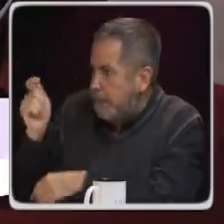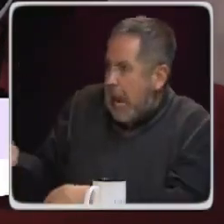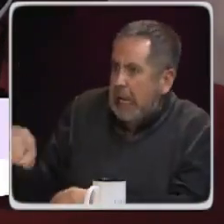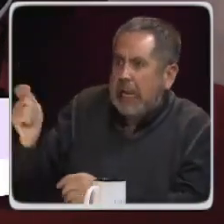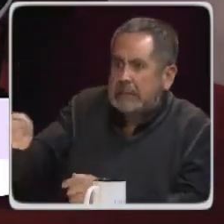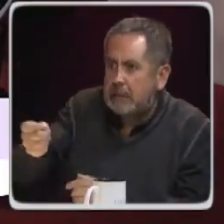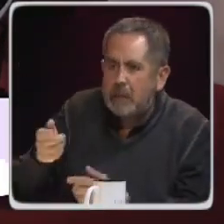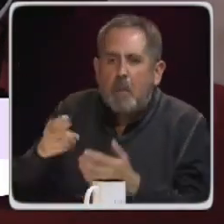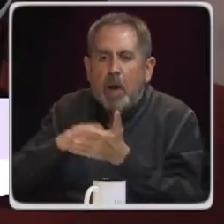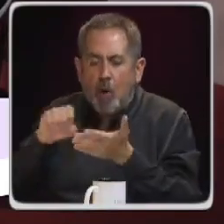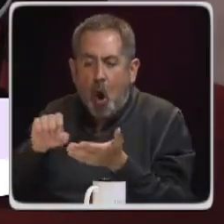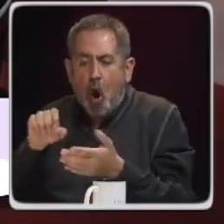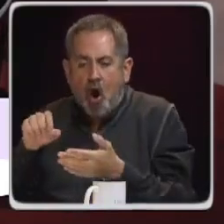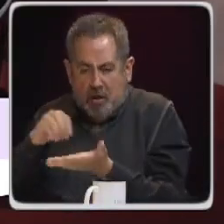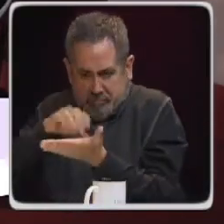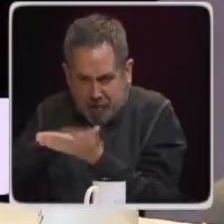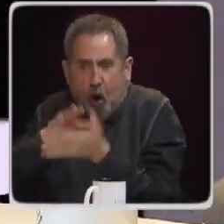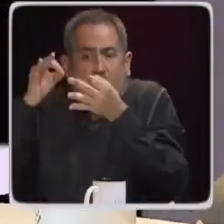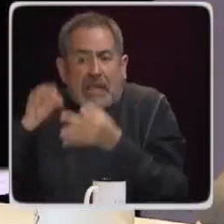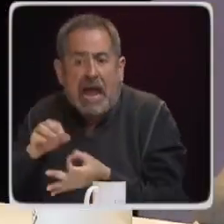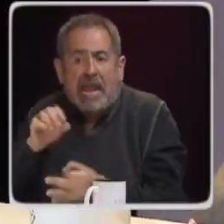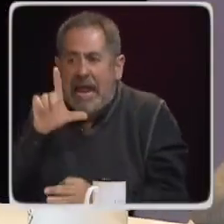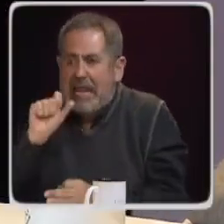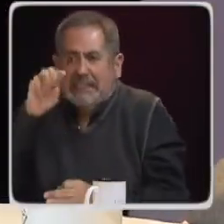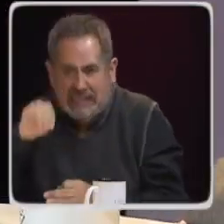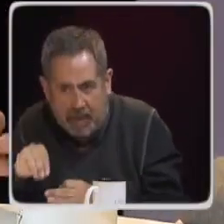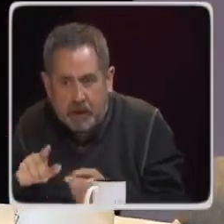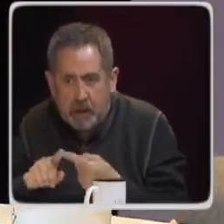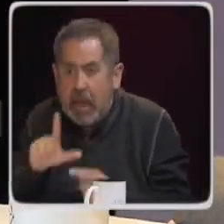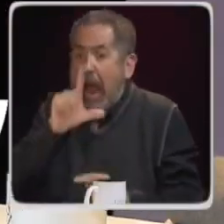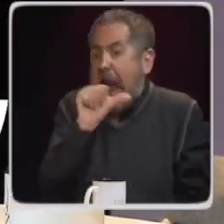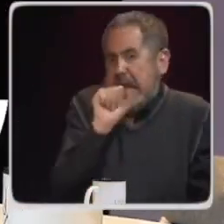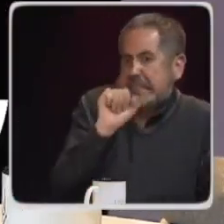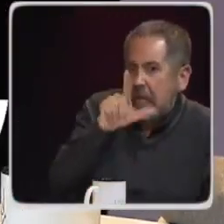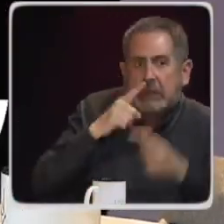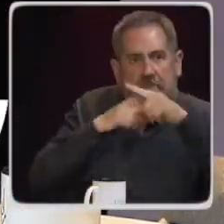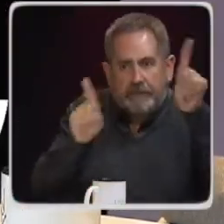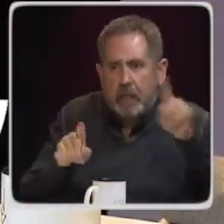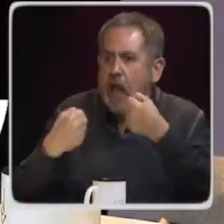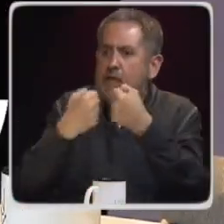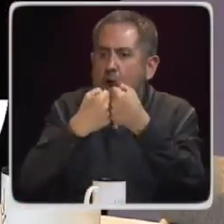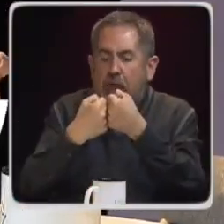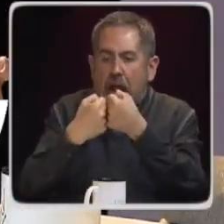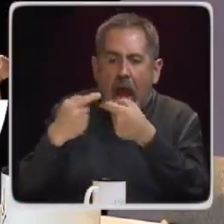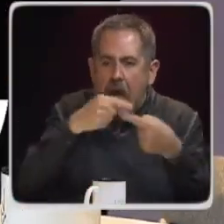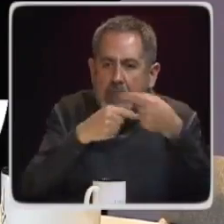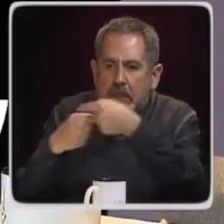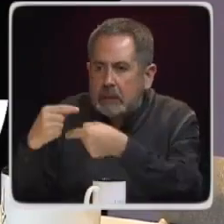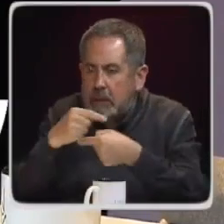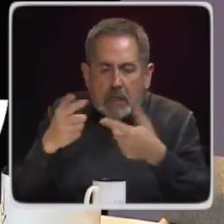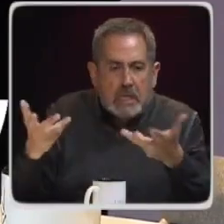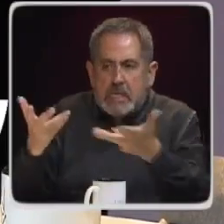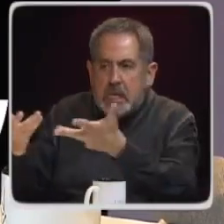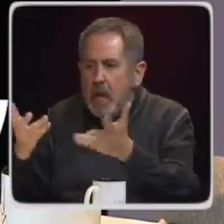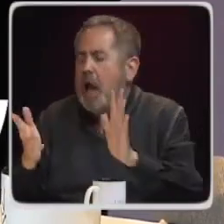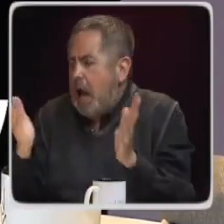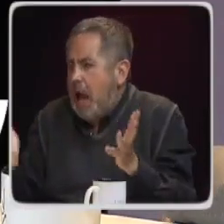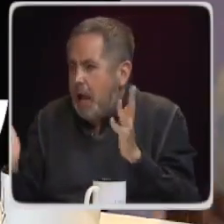y que no les han permitido tener acceso al trabajo. Yo creo que la SEP debería darles oportunidad a las personas sordas para que también ingresen a trabajar, y esto